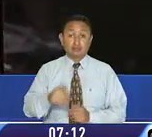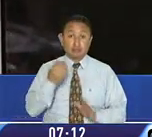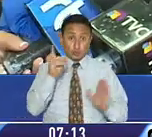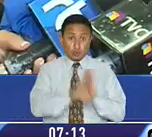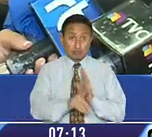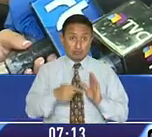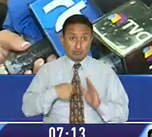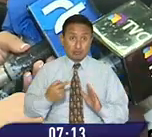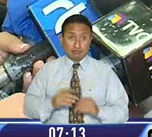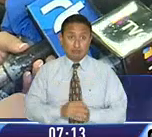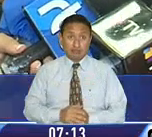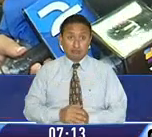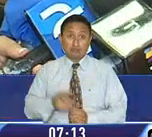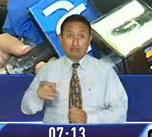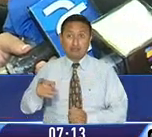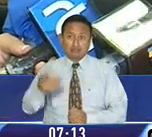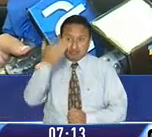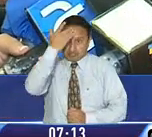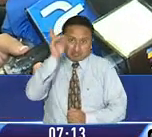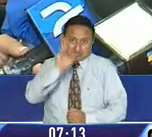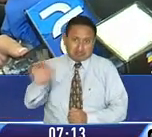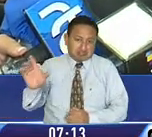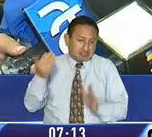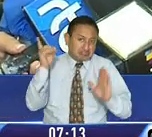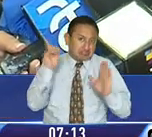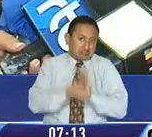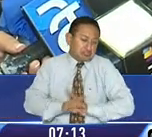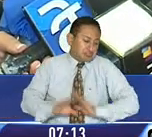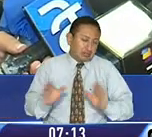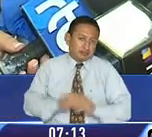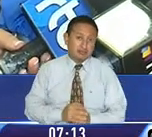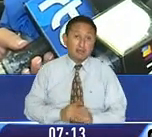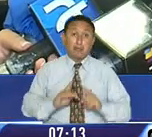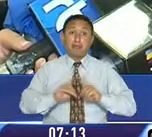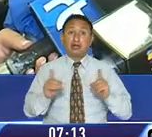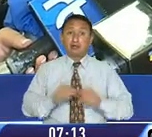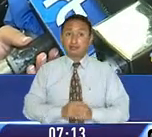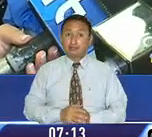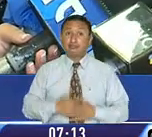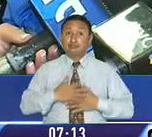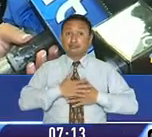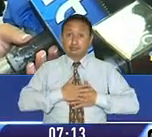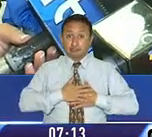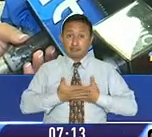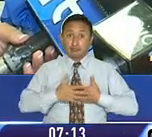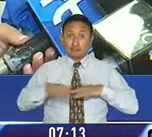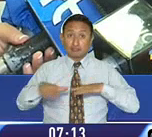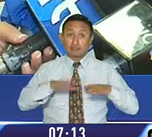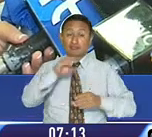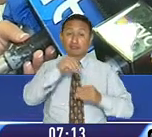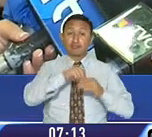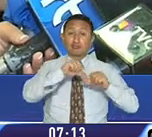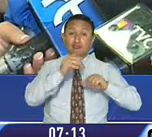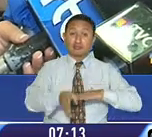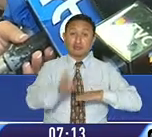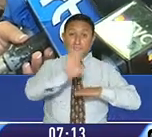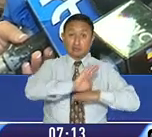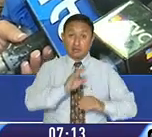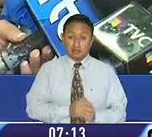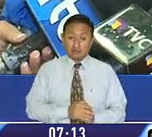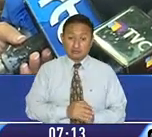acusaciones. Que pueden presentar lo que deseen, ¿no? Básicamente lo que hay que tomar en cuenta es que mi actuación dentro de la Asamblea Nacional es